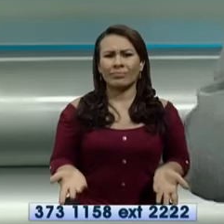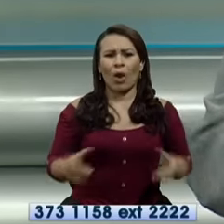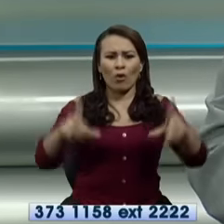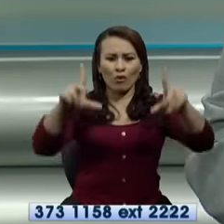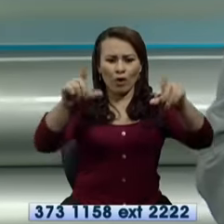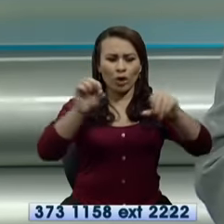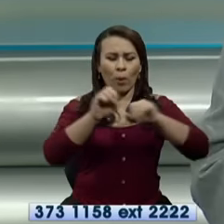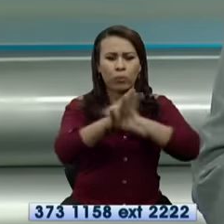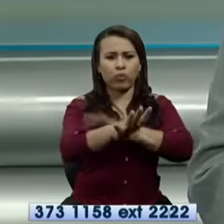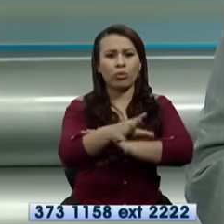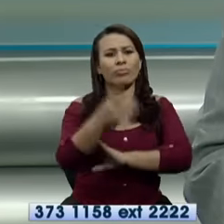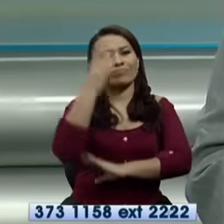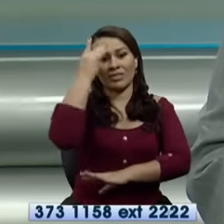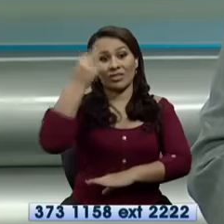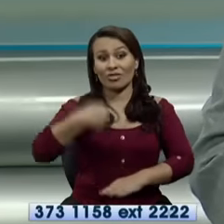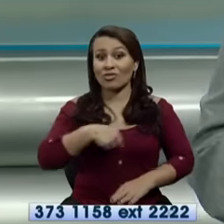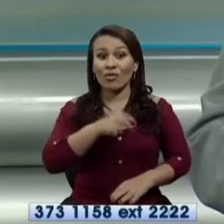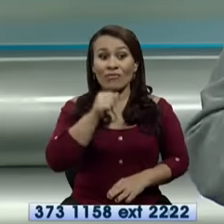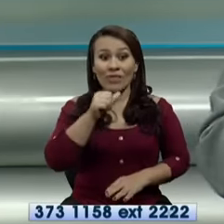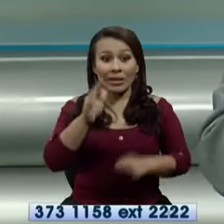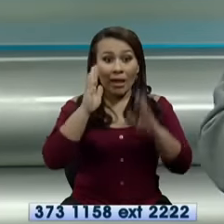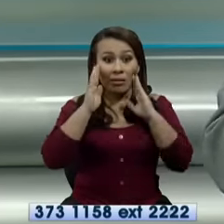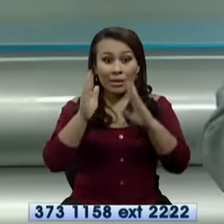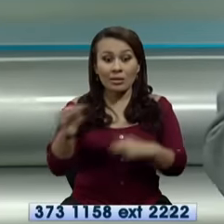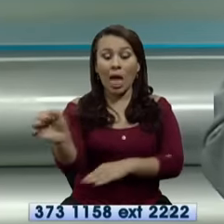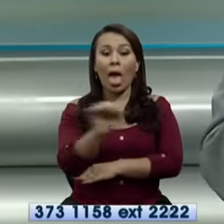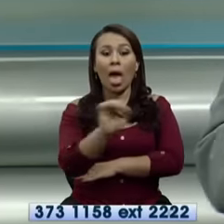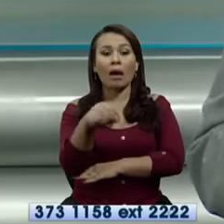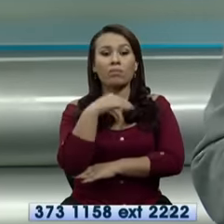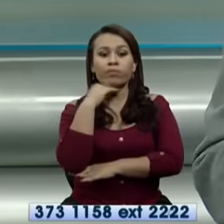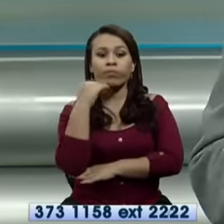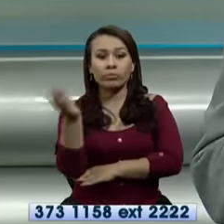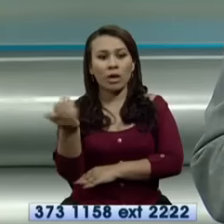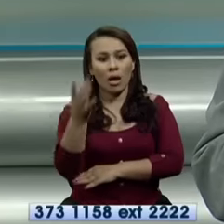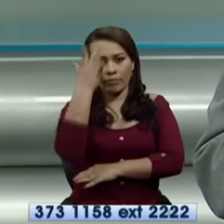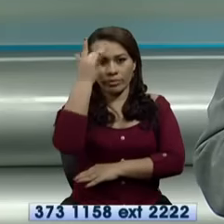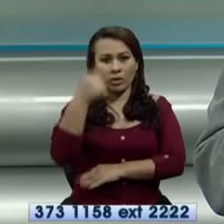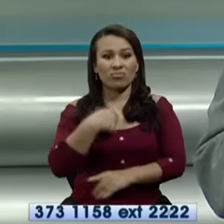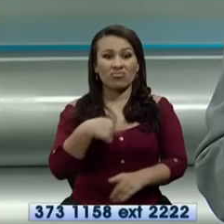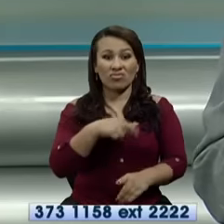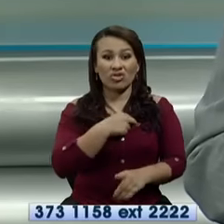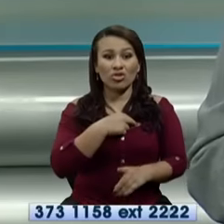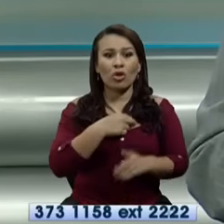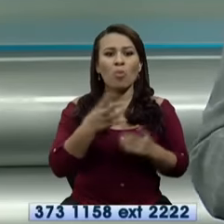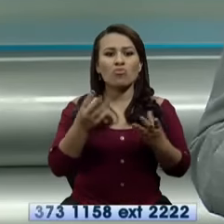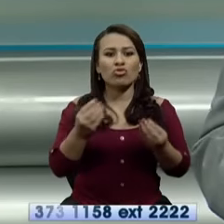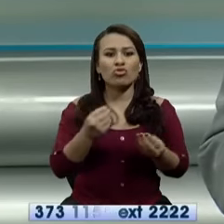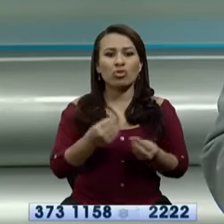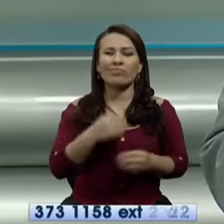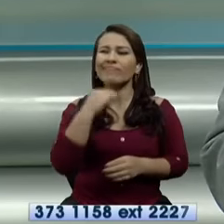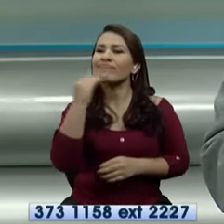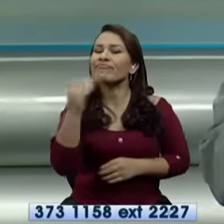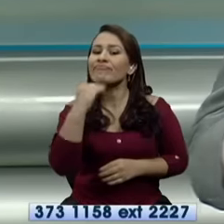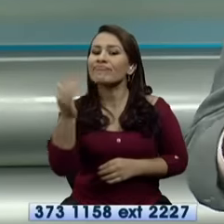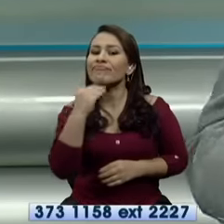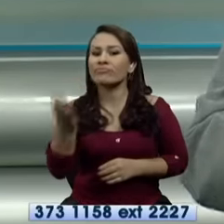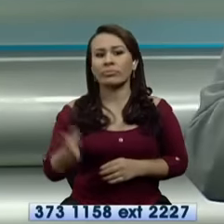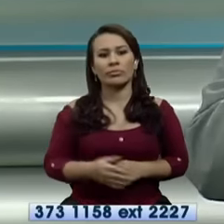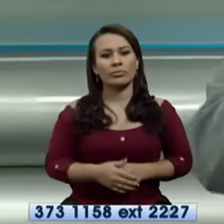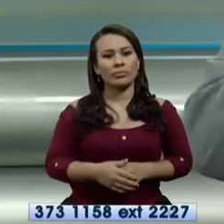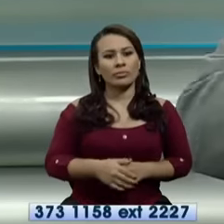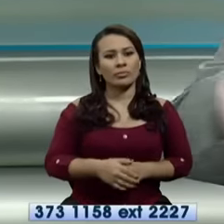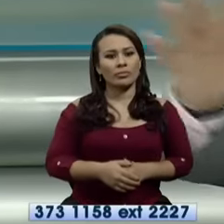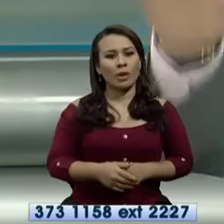fotorradares lo que pasa es que somos un país de abusivos un país de que me imp portistas Lamentablemente